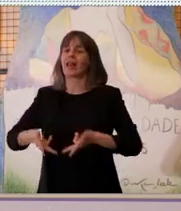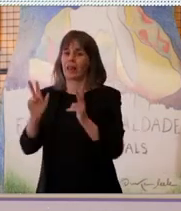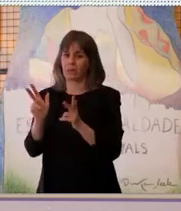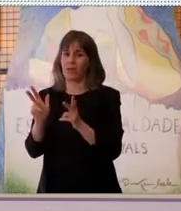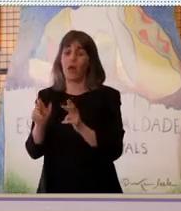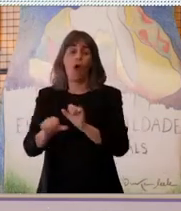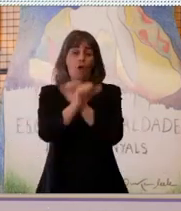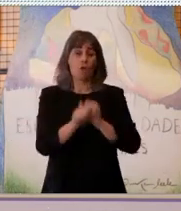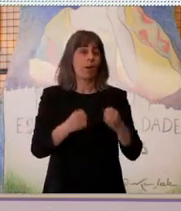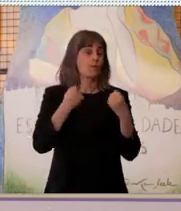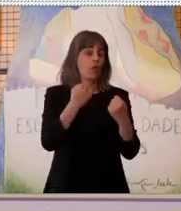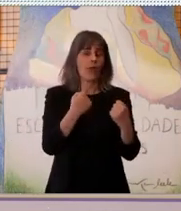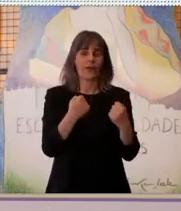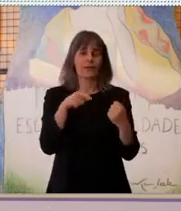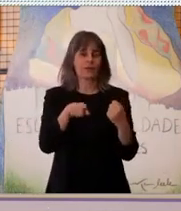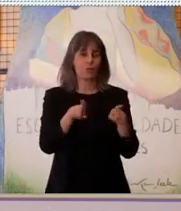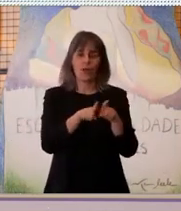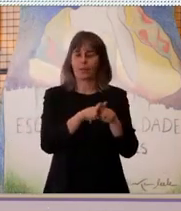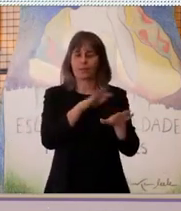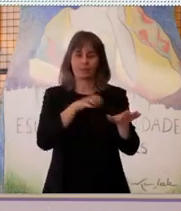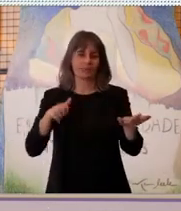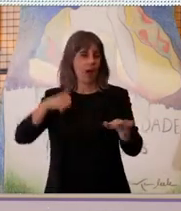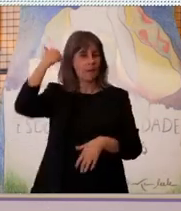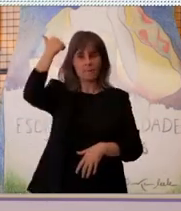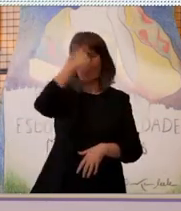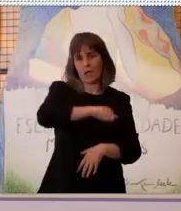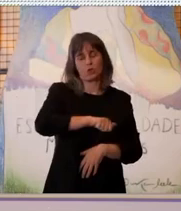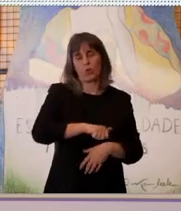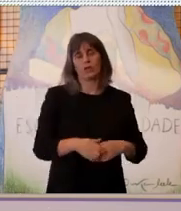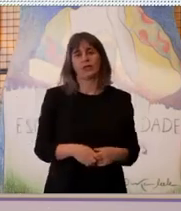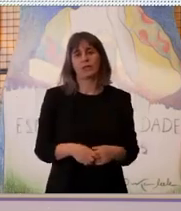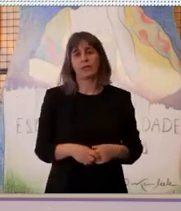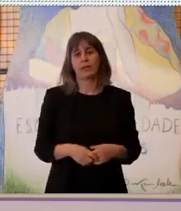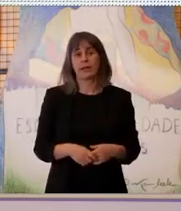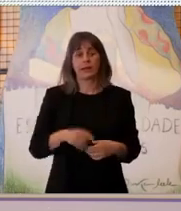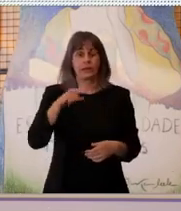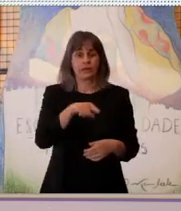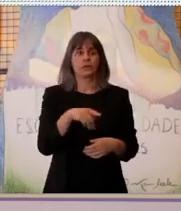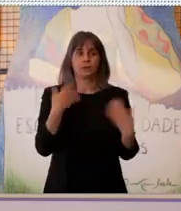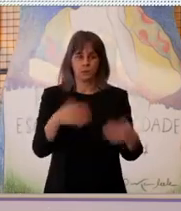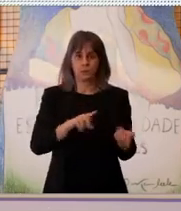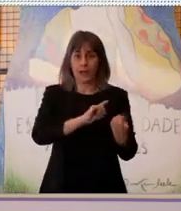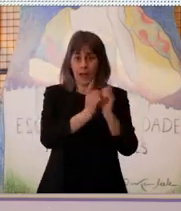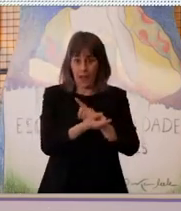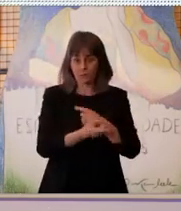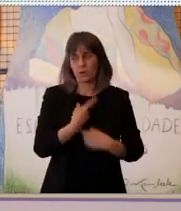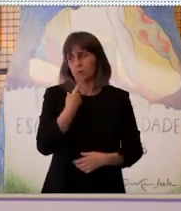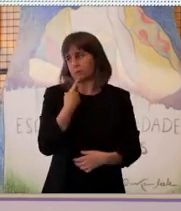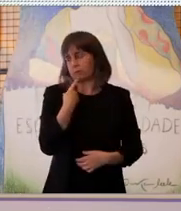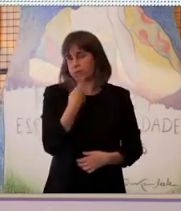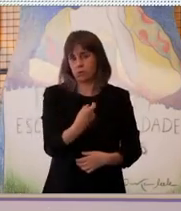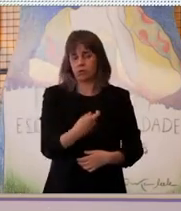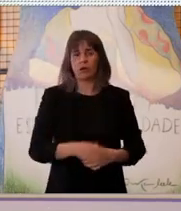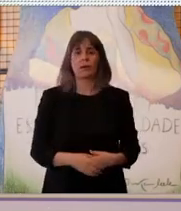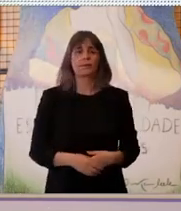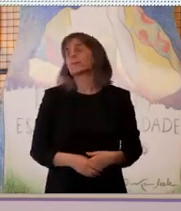son profundamente masculinas no Y eso evidentemente cuesta modificarlo y cuando digo profundamente